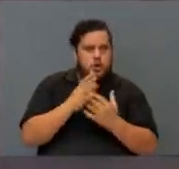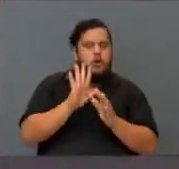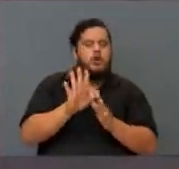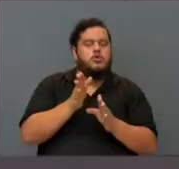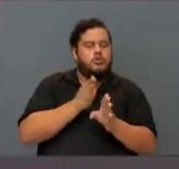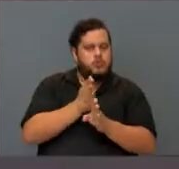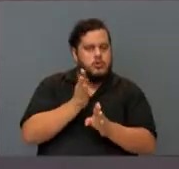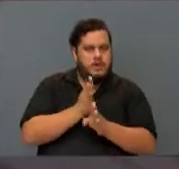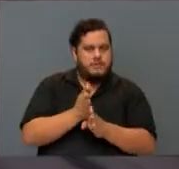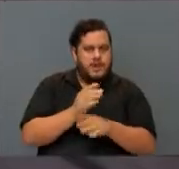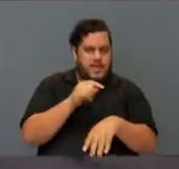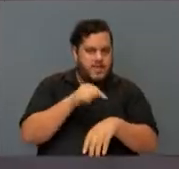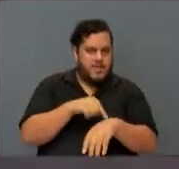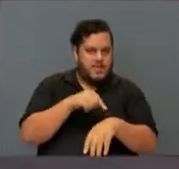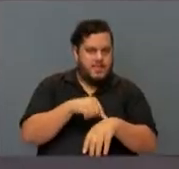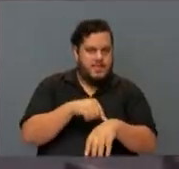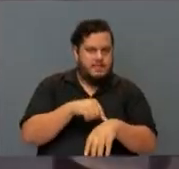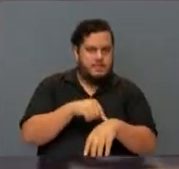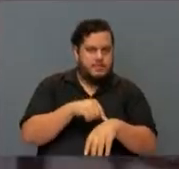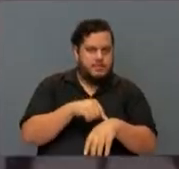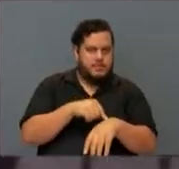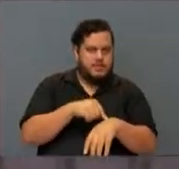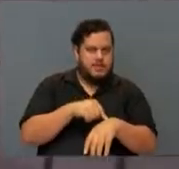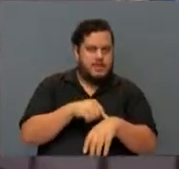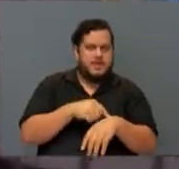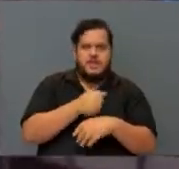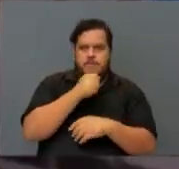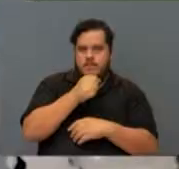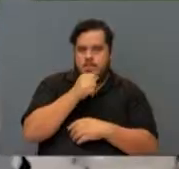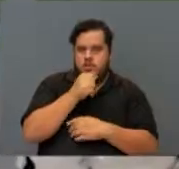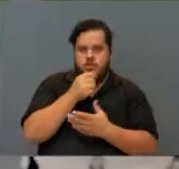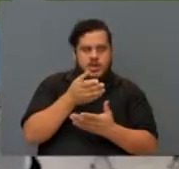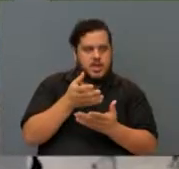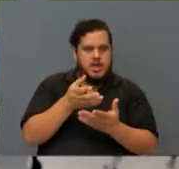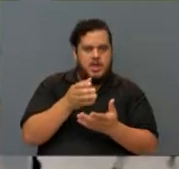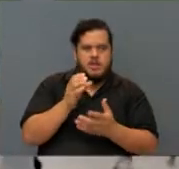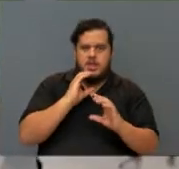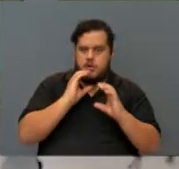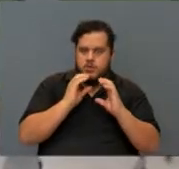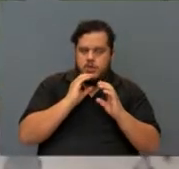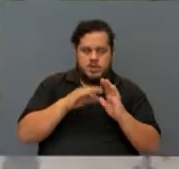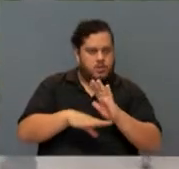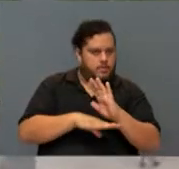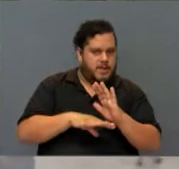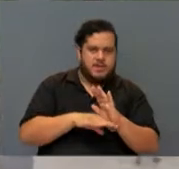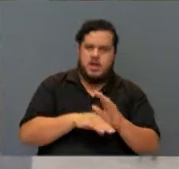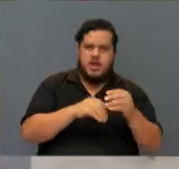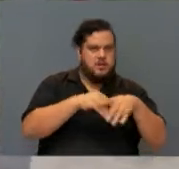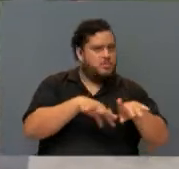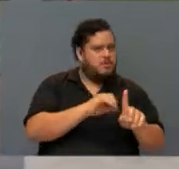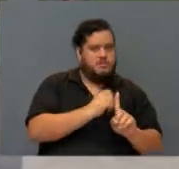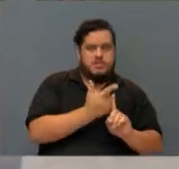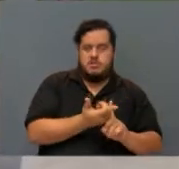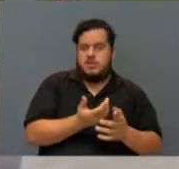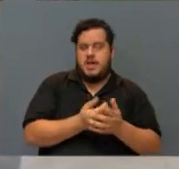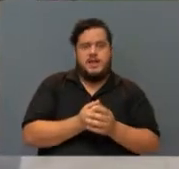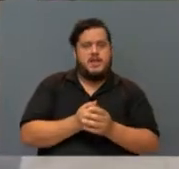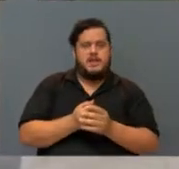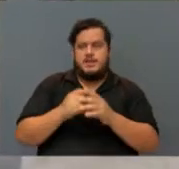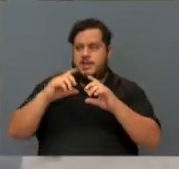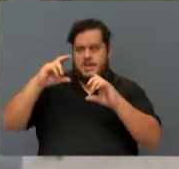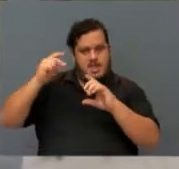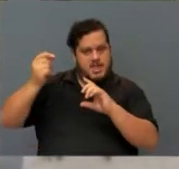en tiempos de medios de comunicación básicos ni redes sociales ni instagram ni facebook ni trendings